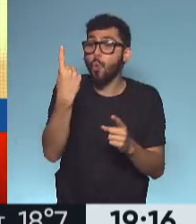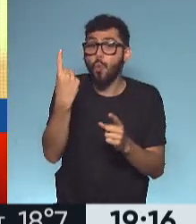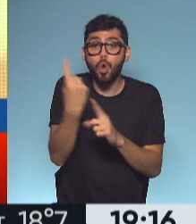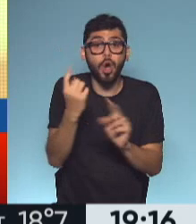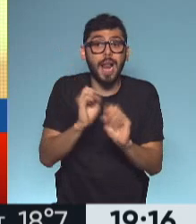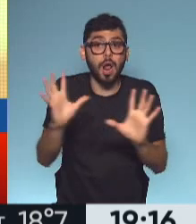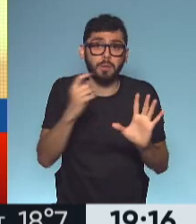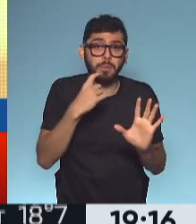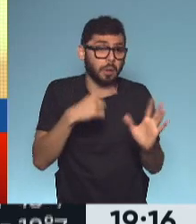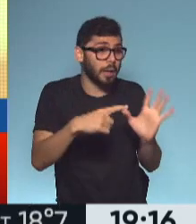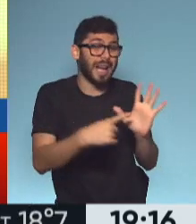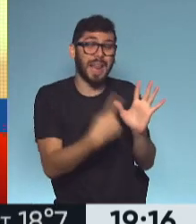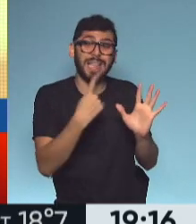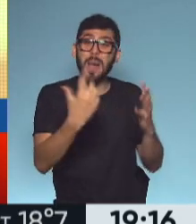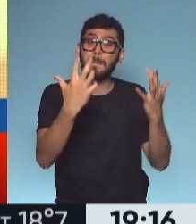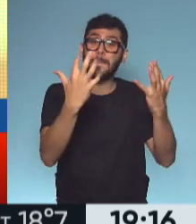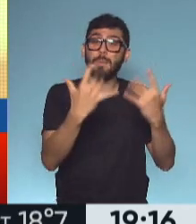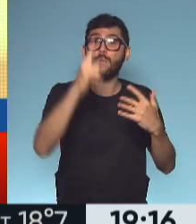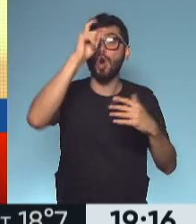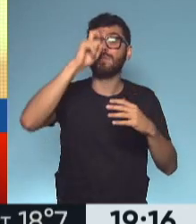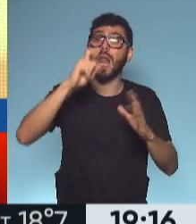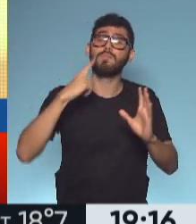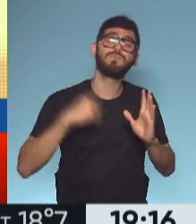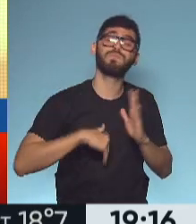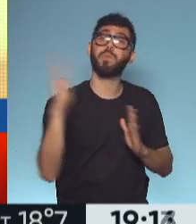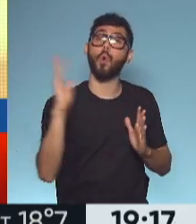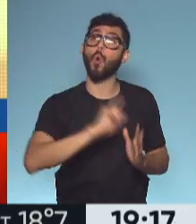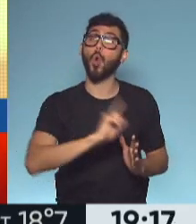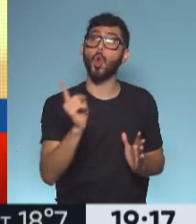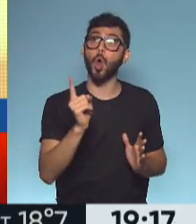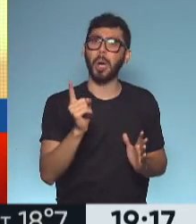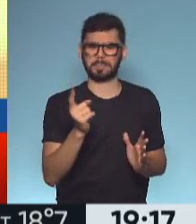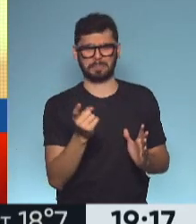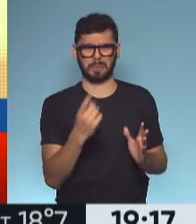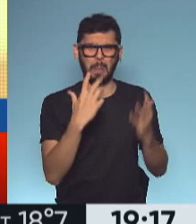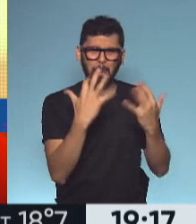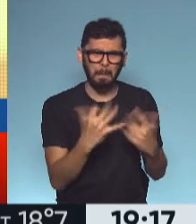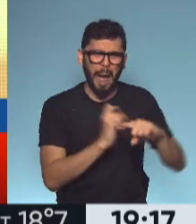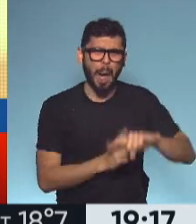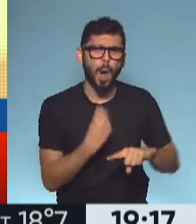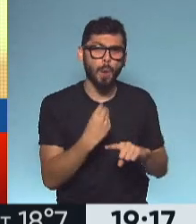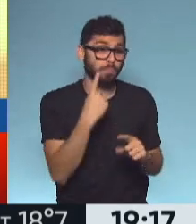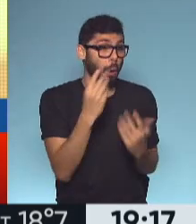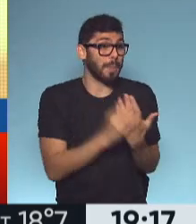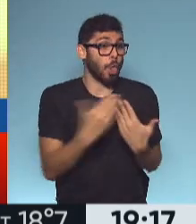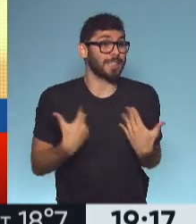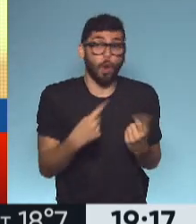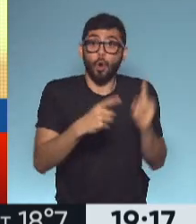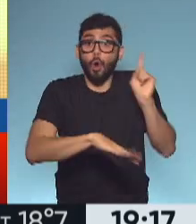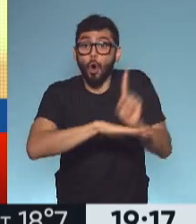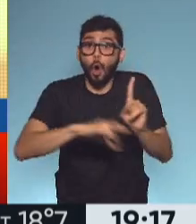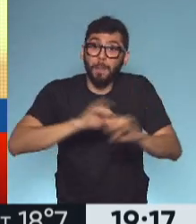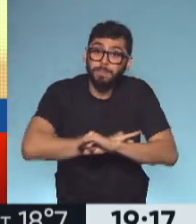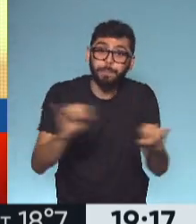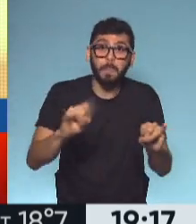ese modelo matemático para creer que un sistema sanitario no se colapsa. Hasta el punto que apareció el ministro de Salud de ese distrito, de Ciudad de Buenos Aires, para decir que